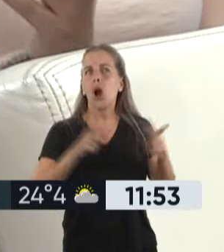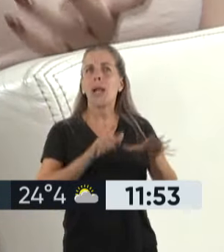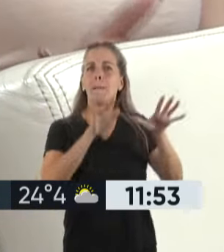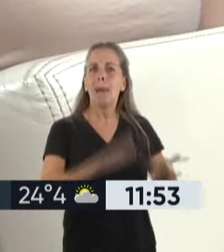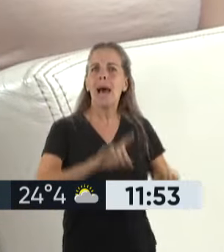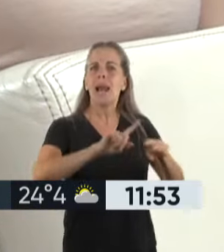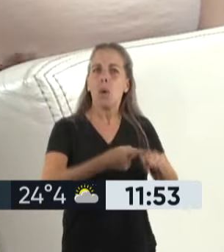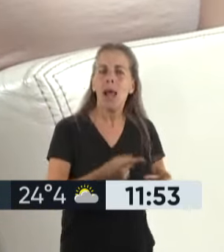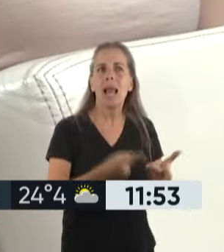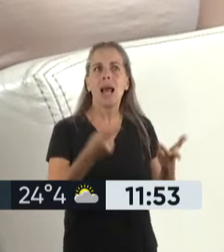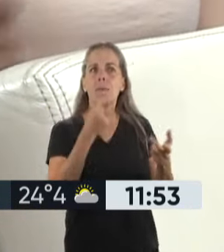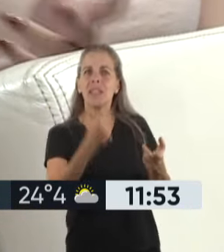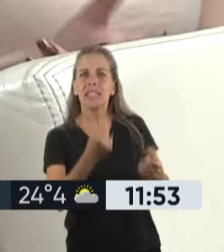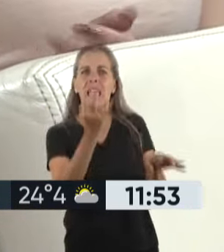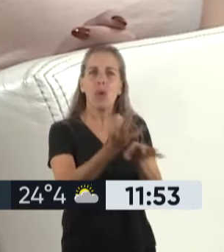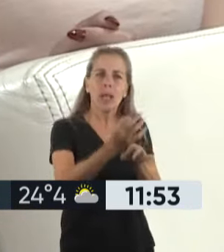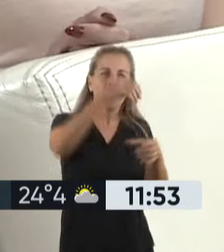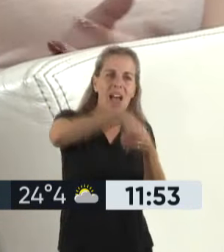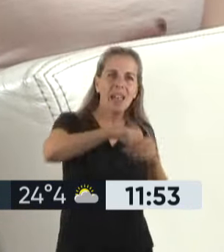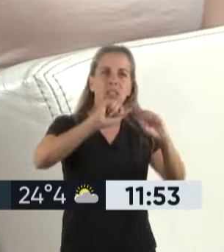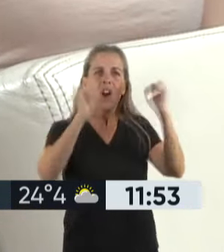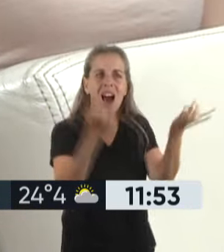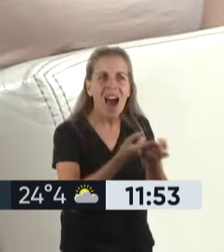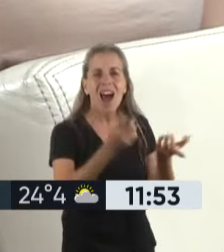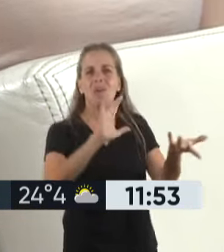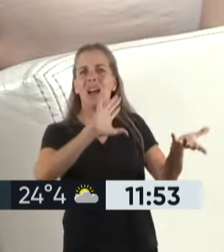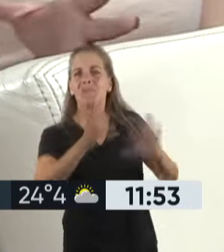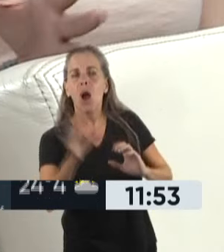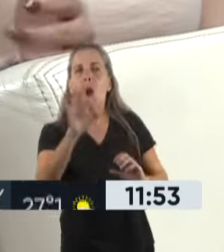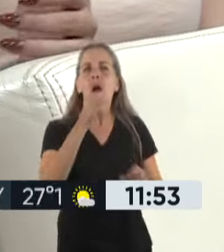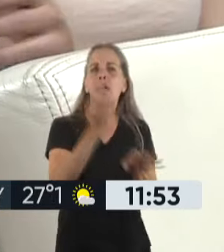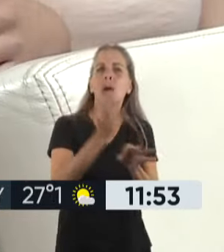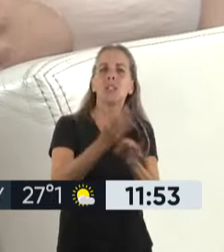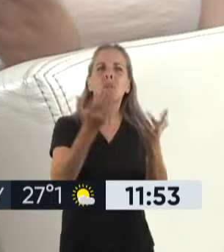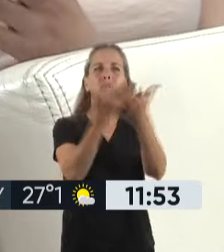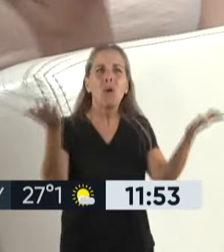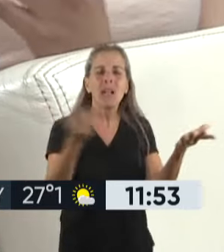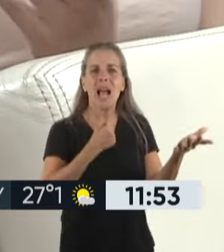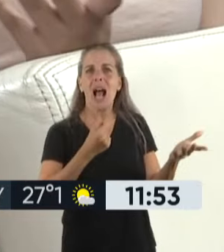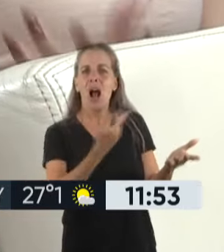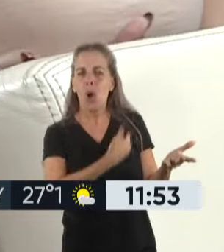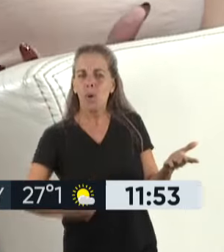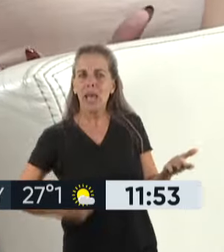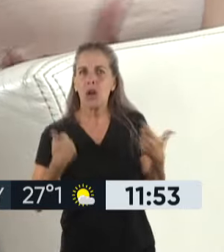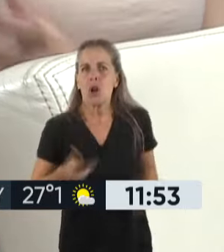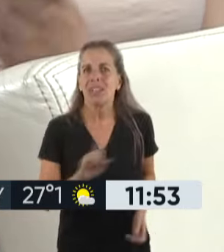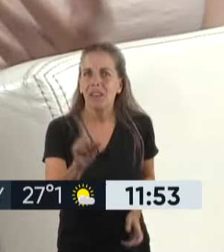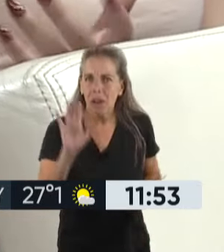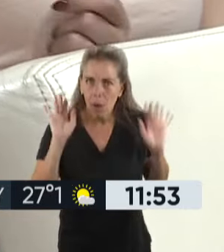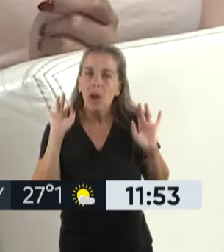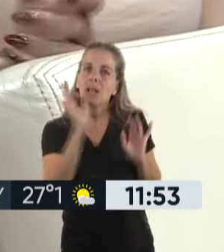se quejan de las aulas de la educación este pública entonces me gustaría evidentemente todos los gobiernos